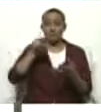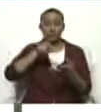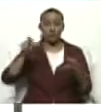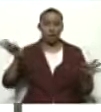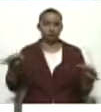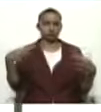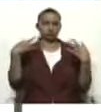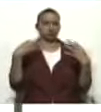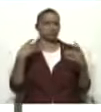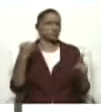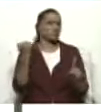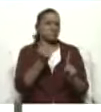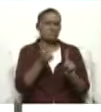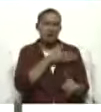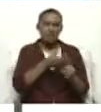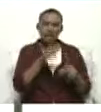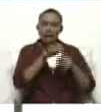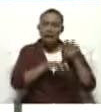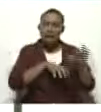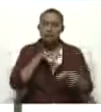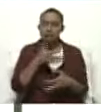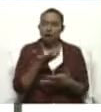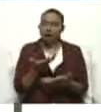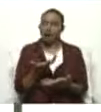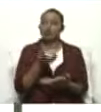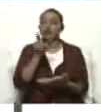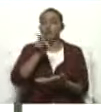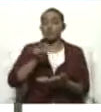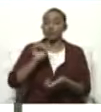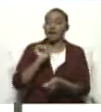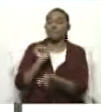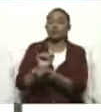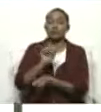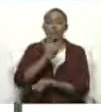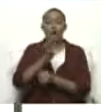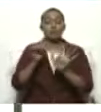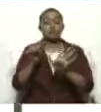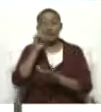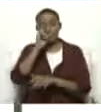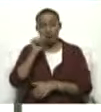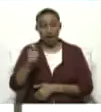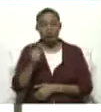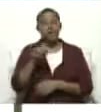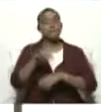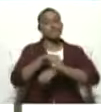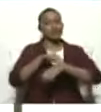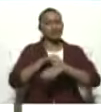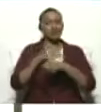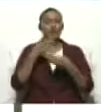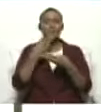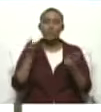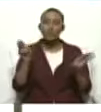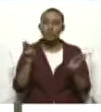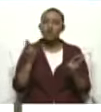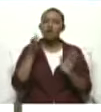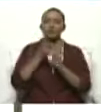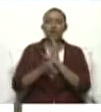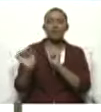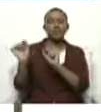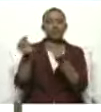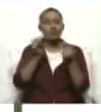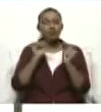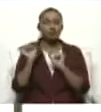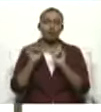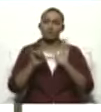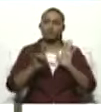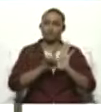de 4 a 6 años. Son propuestas que ha hecho el Ministerio Público dentro del marco de la segunda discusión. Sanción de la práctica